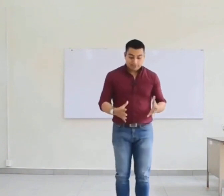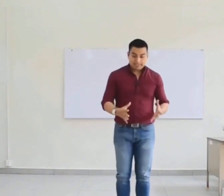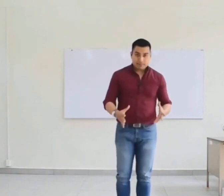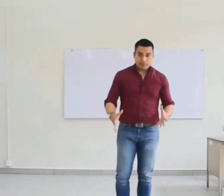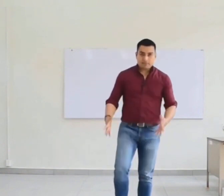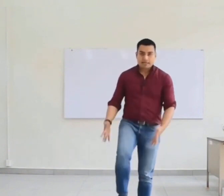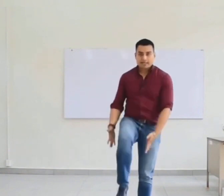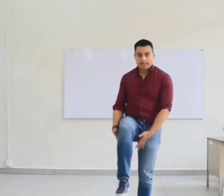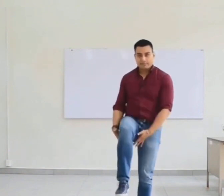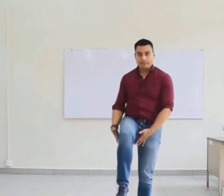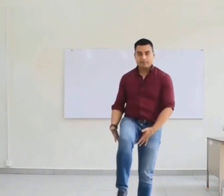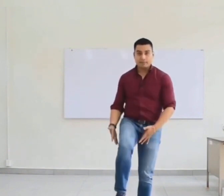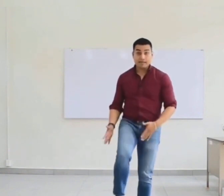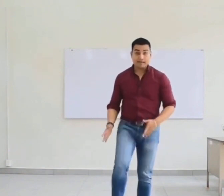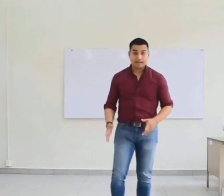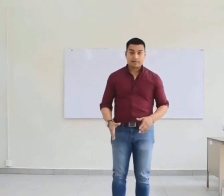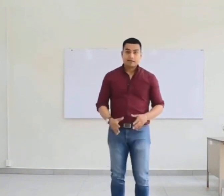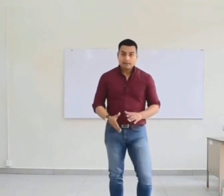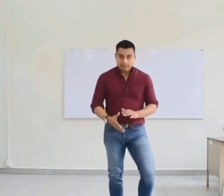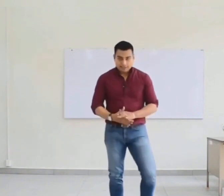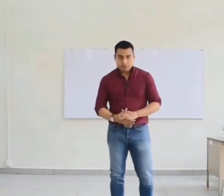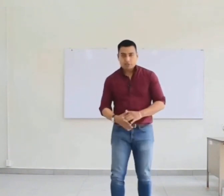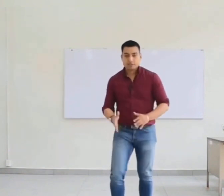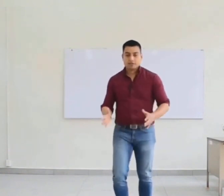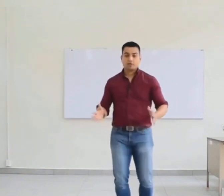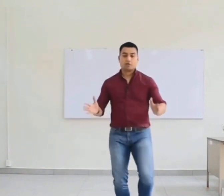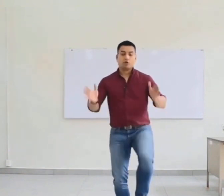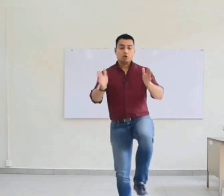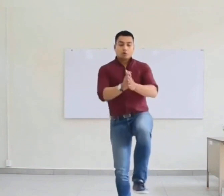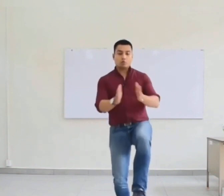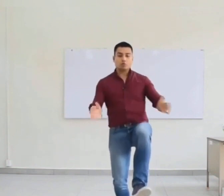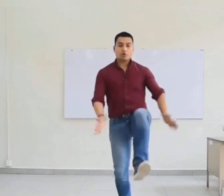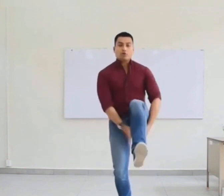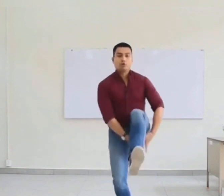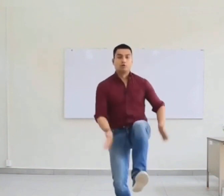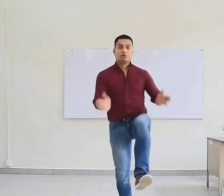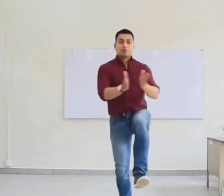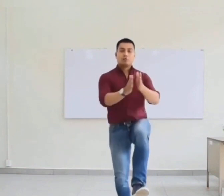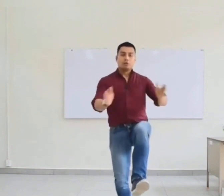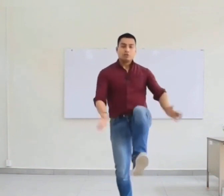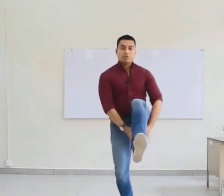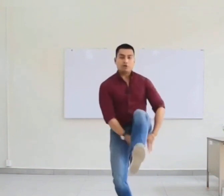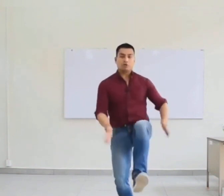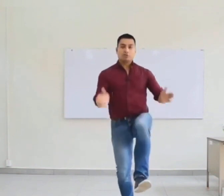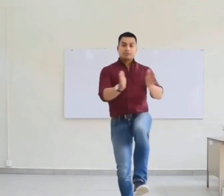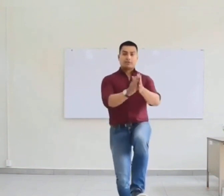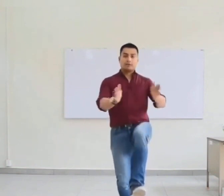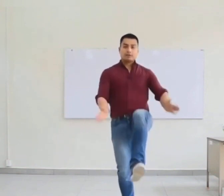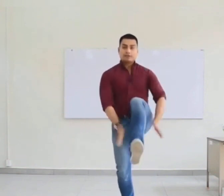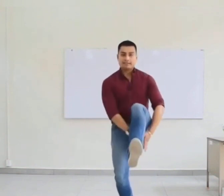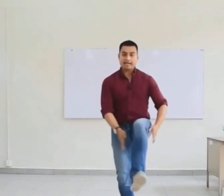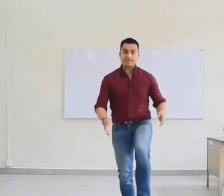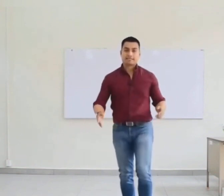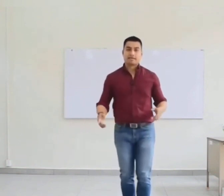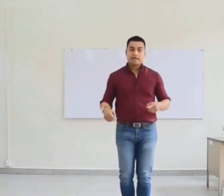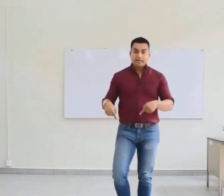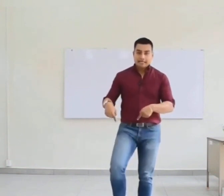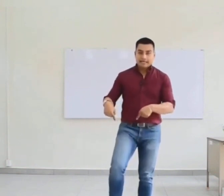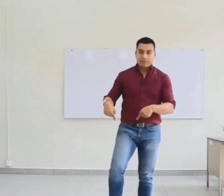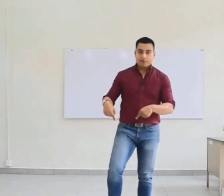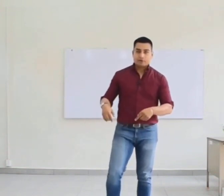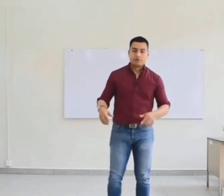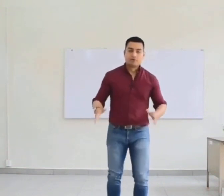y posterior a esos 3 tiempos cambiamos la pierna. ¿Listos? 1, 2,